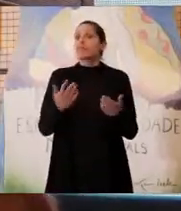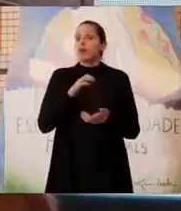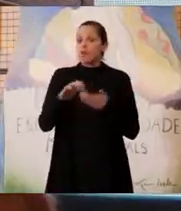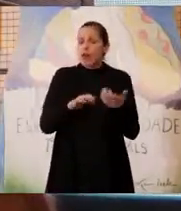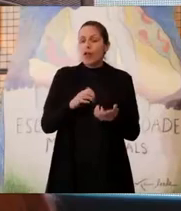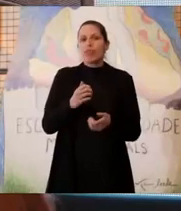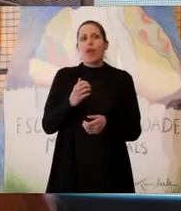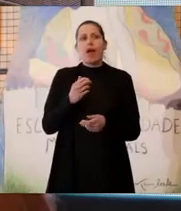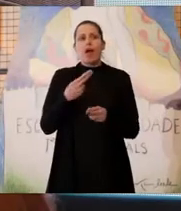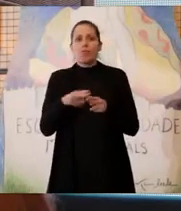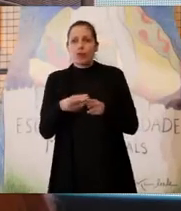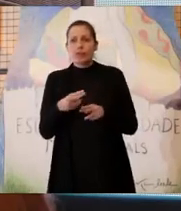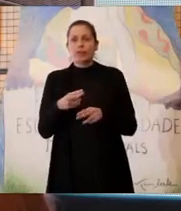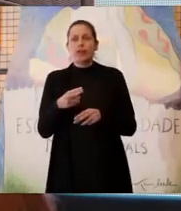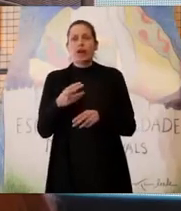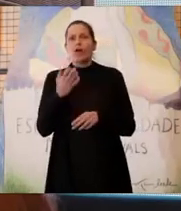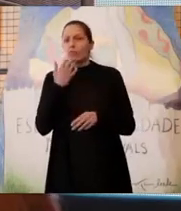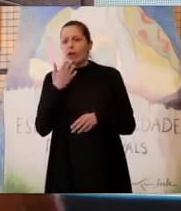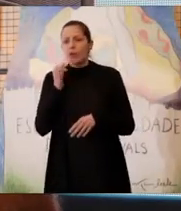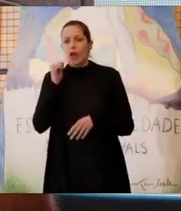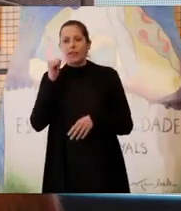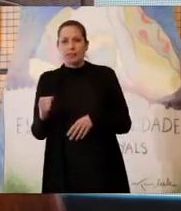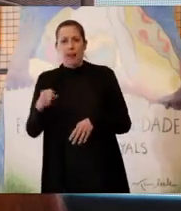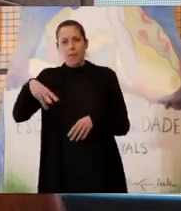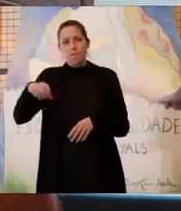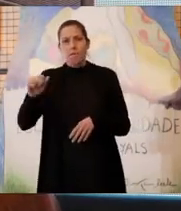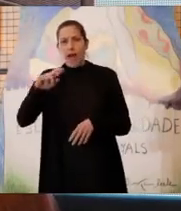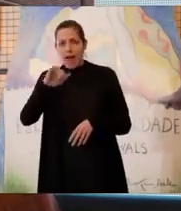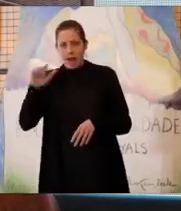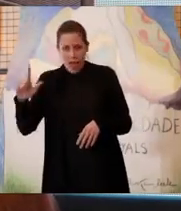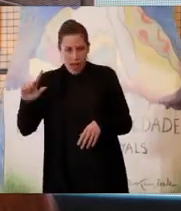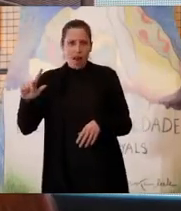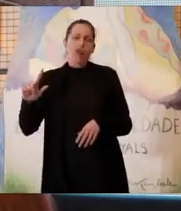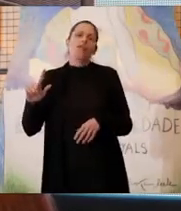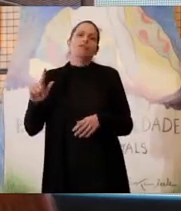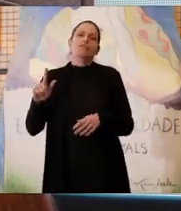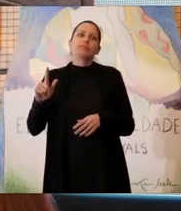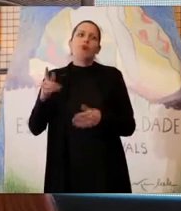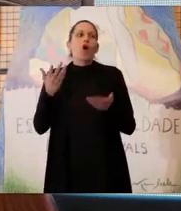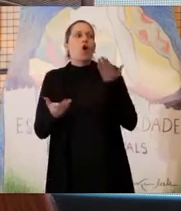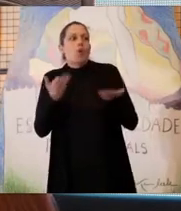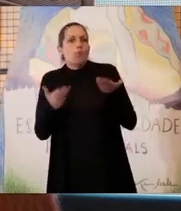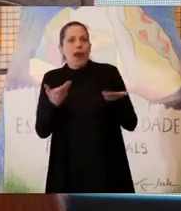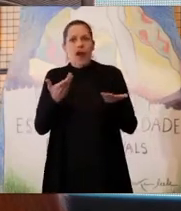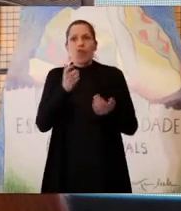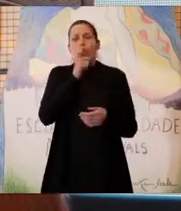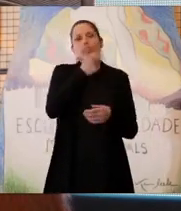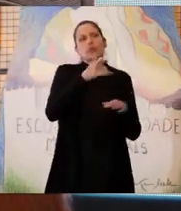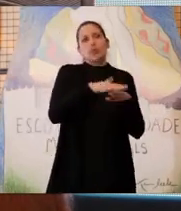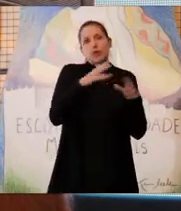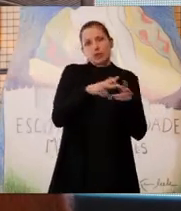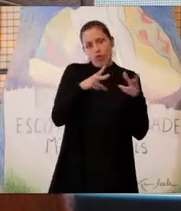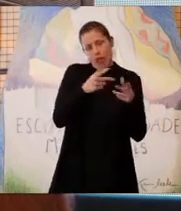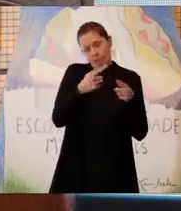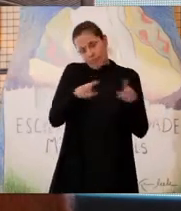un asesinato de no sé de María el Franco y un insulto en redes y no es comparable no pero bueno el uso de la violencia como